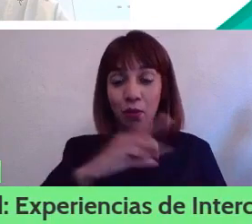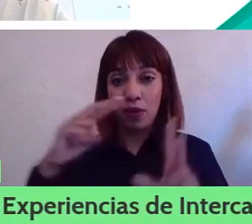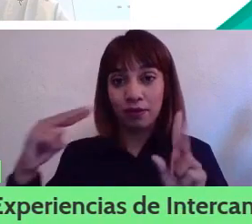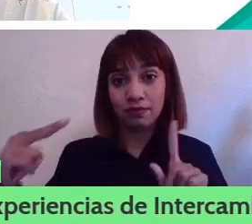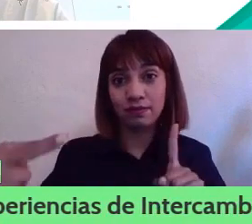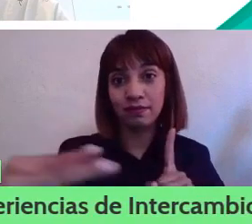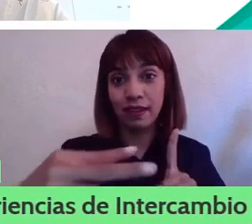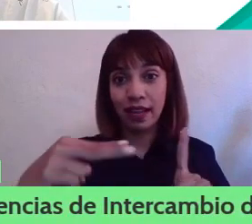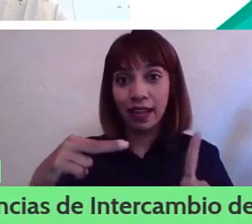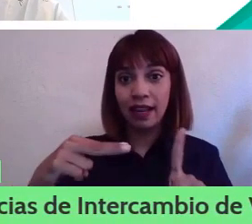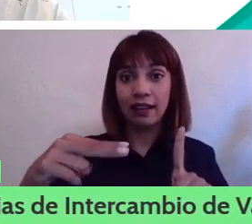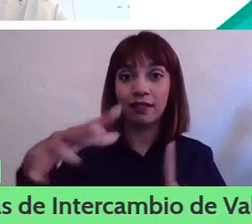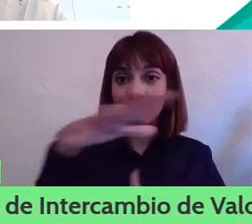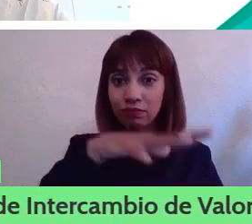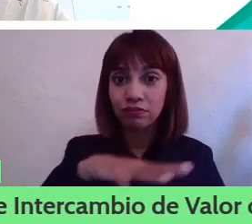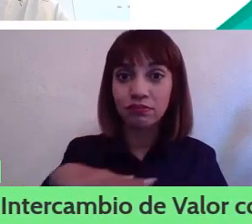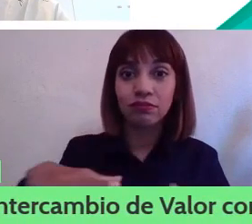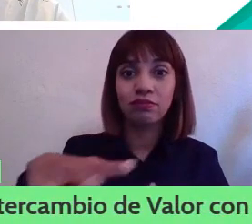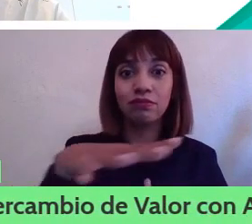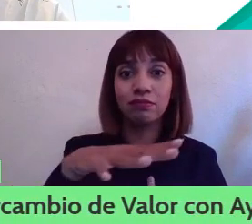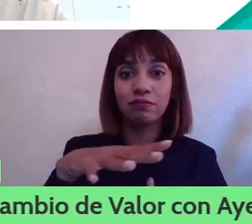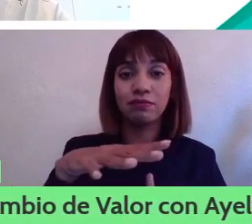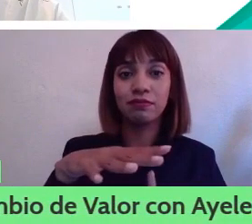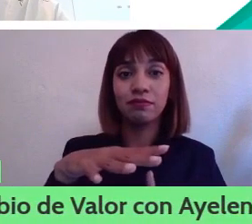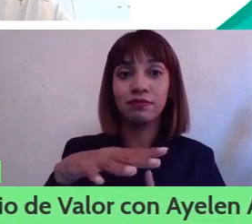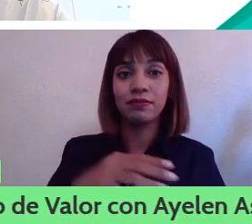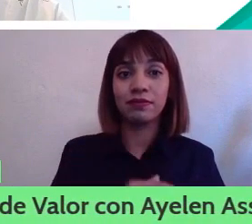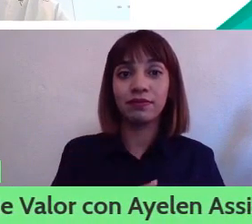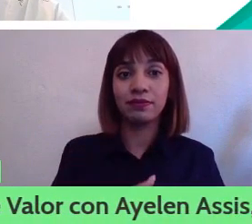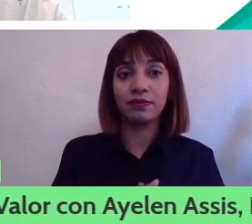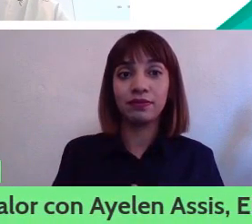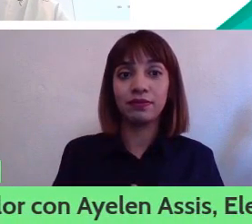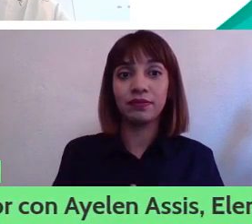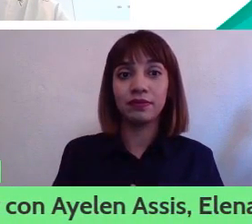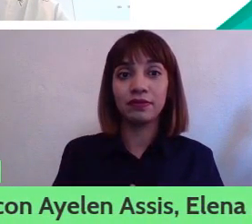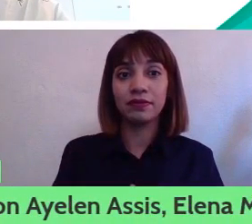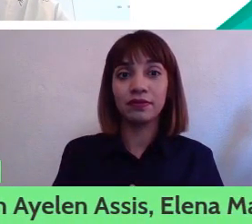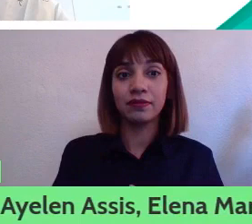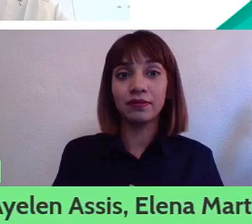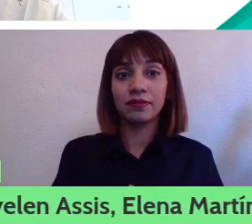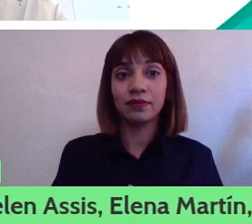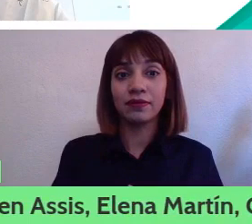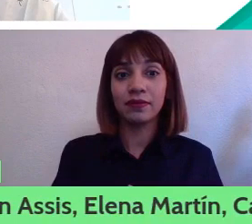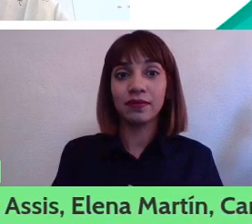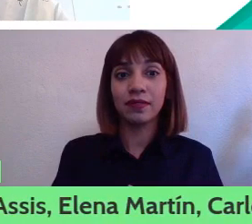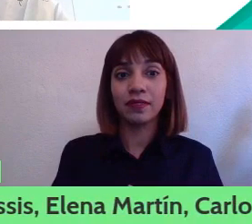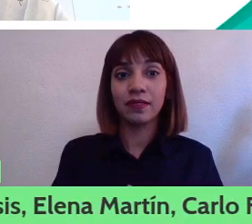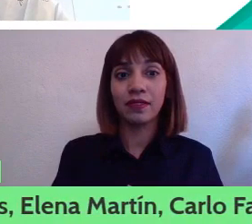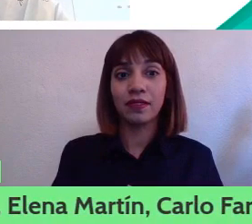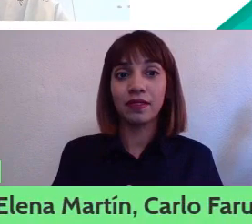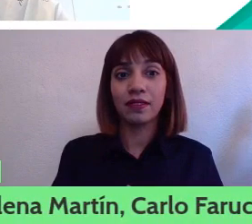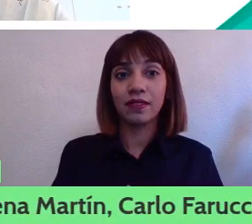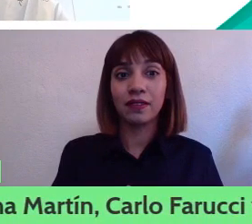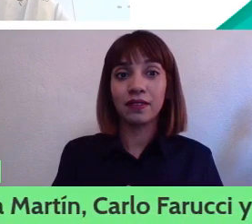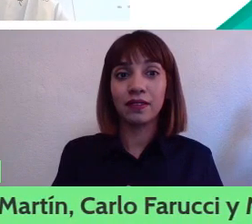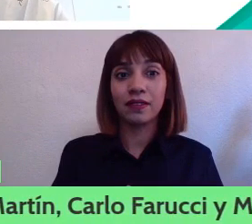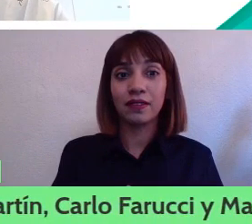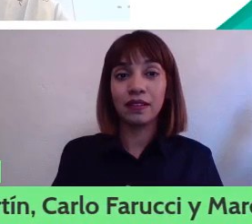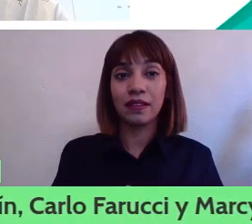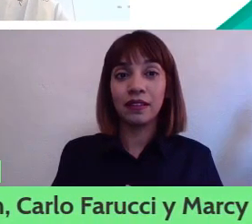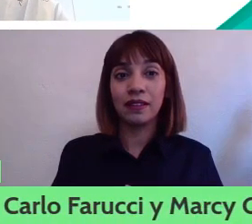a un tipo de audiencia muy alineado con el sector, han estado un poco subsidiando, digamos, a el que